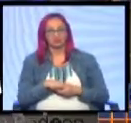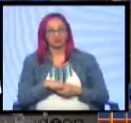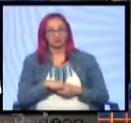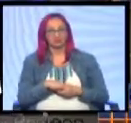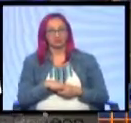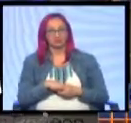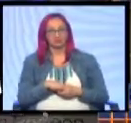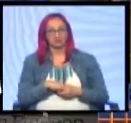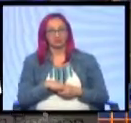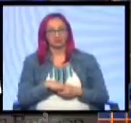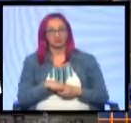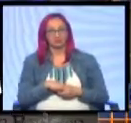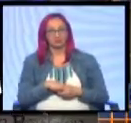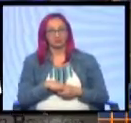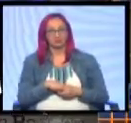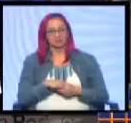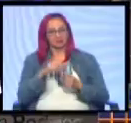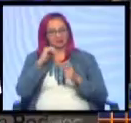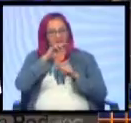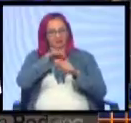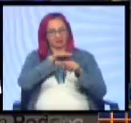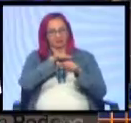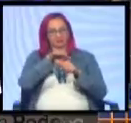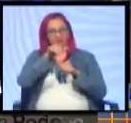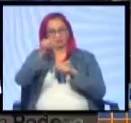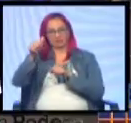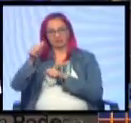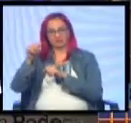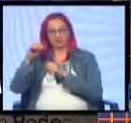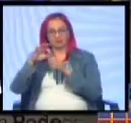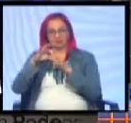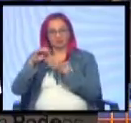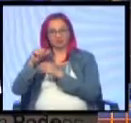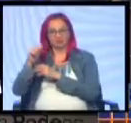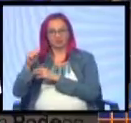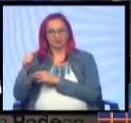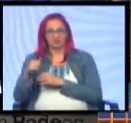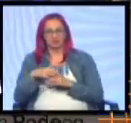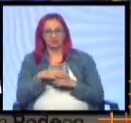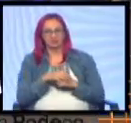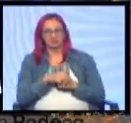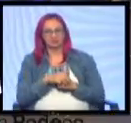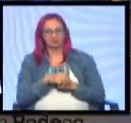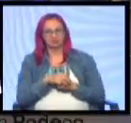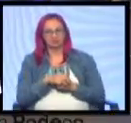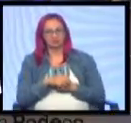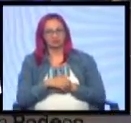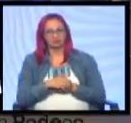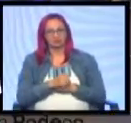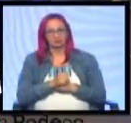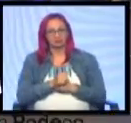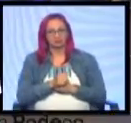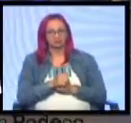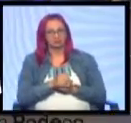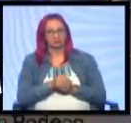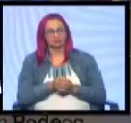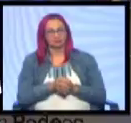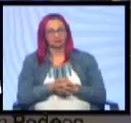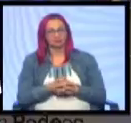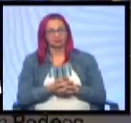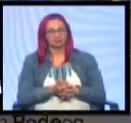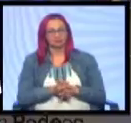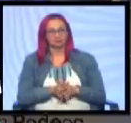doña Ruth, permítame por favor, porque no quisiera dejar pasar las vamos a